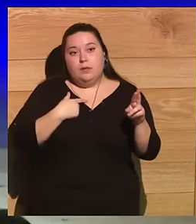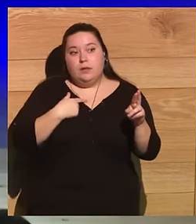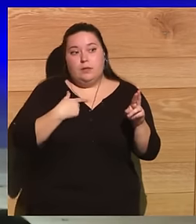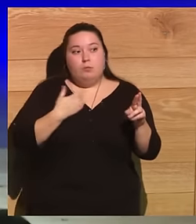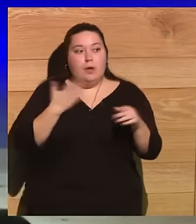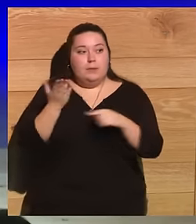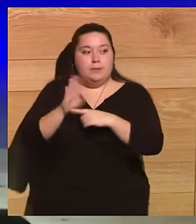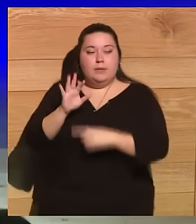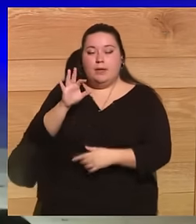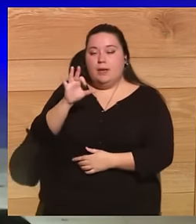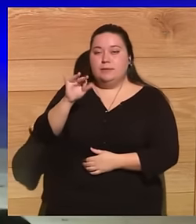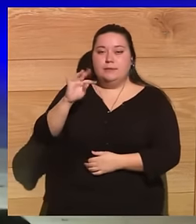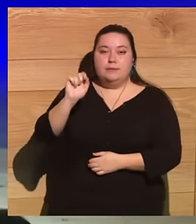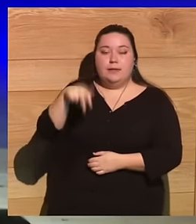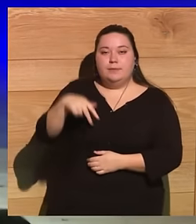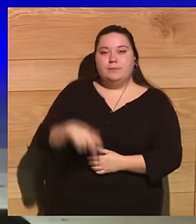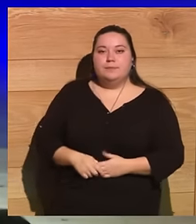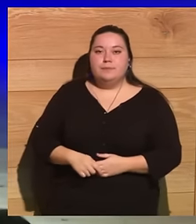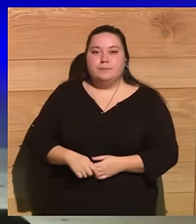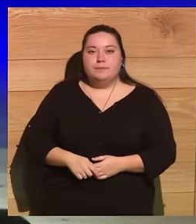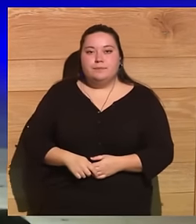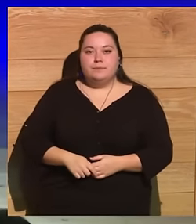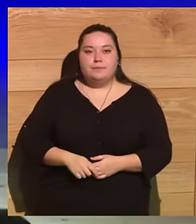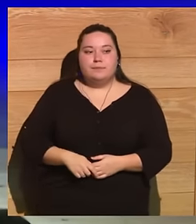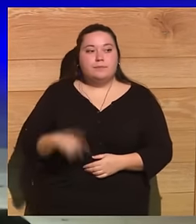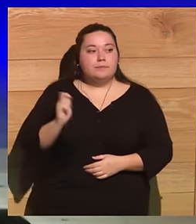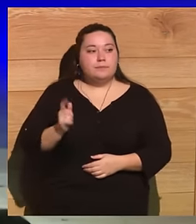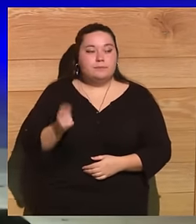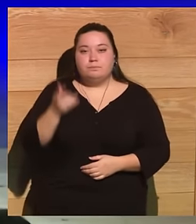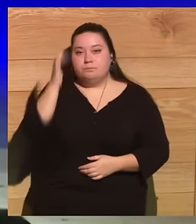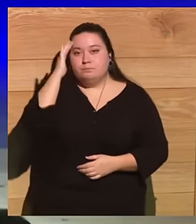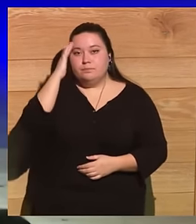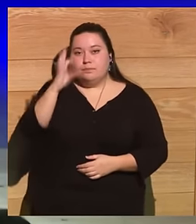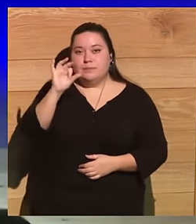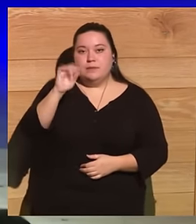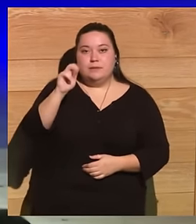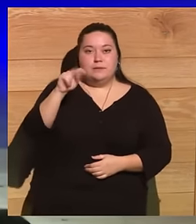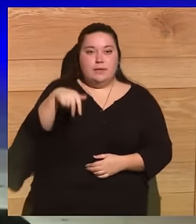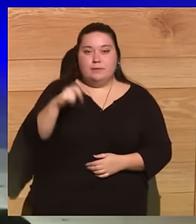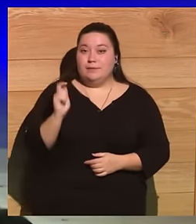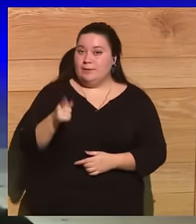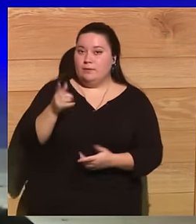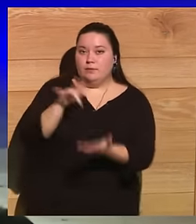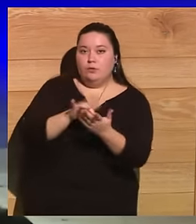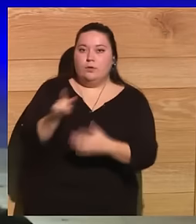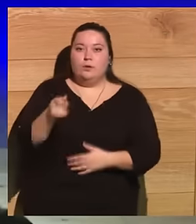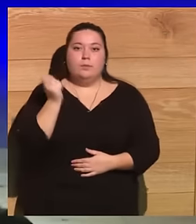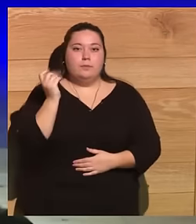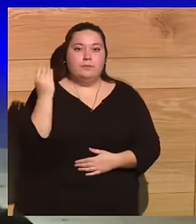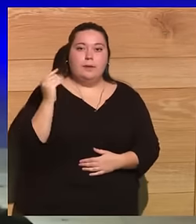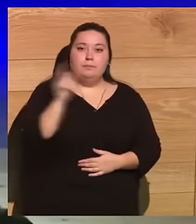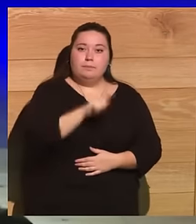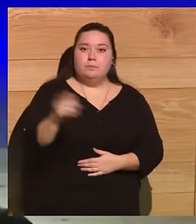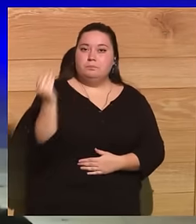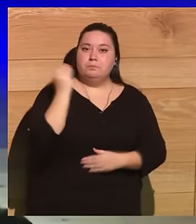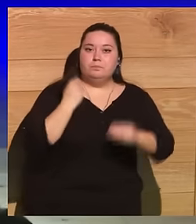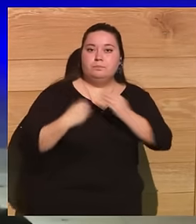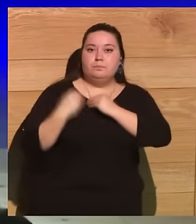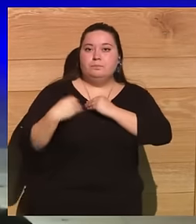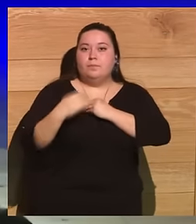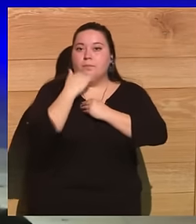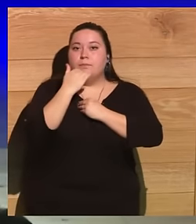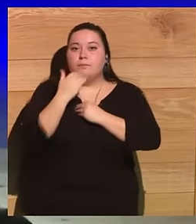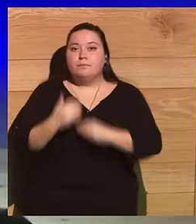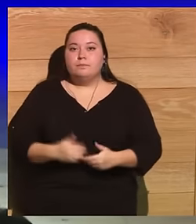¿no? Voy a presentar a Stan con un experimento. Muchas veces me imagino, bueno, Stan, esto te ha pasado muchas veces. Muchas veces la gente me pregunta